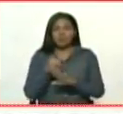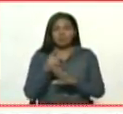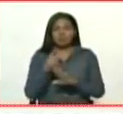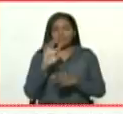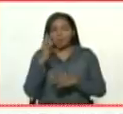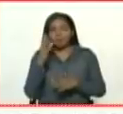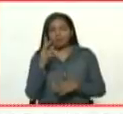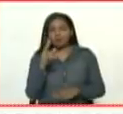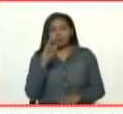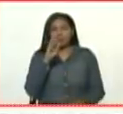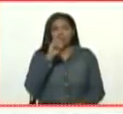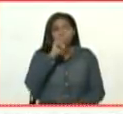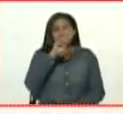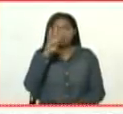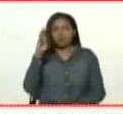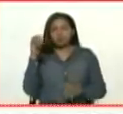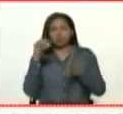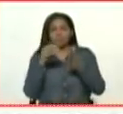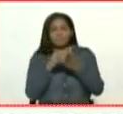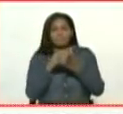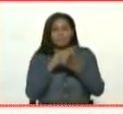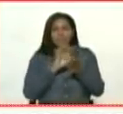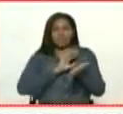de 24.000 créditos en el año.